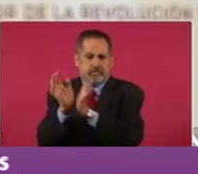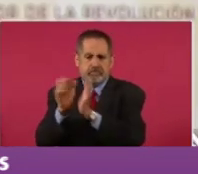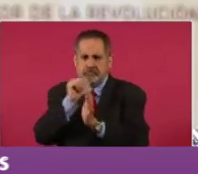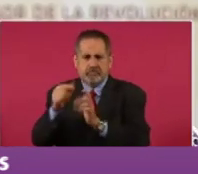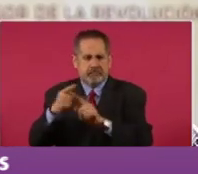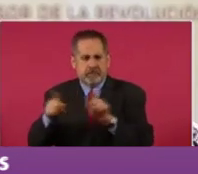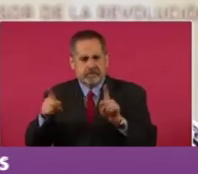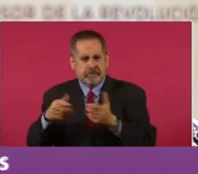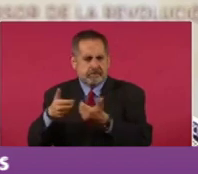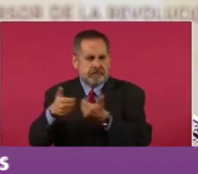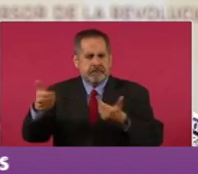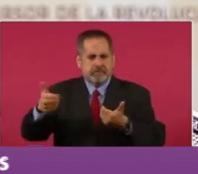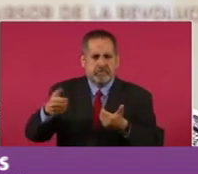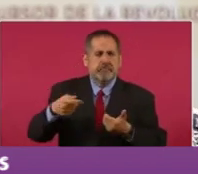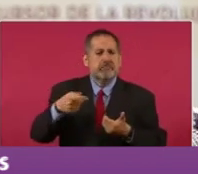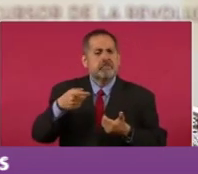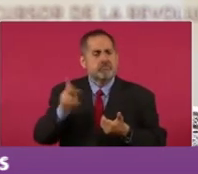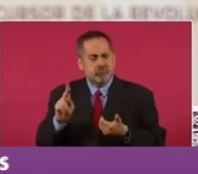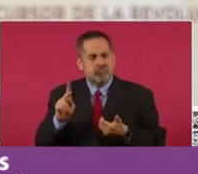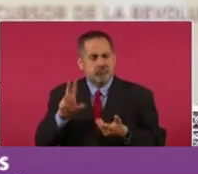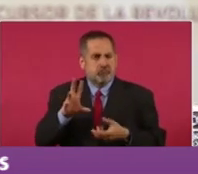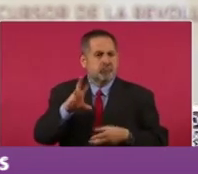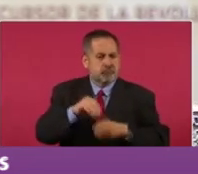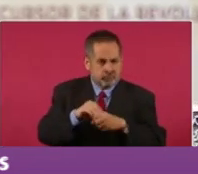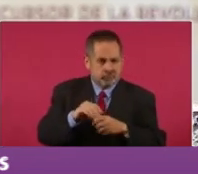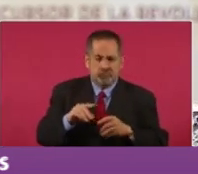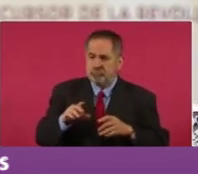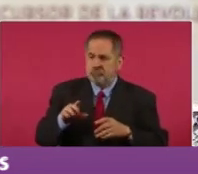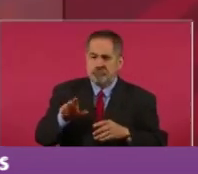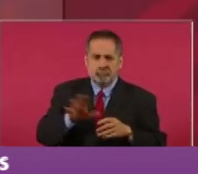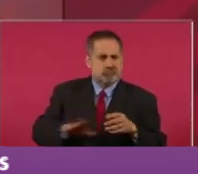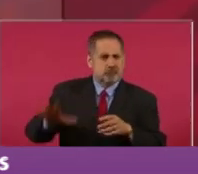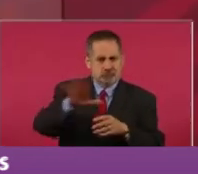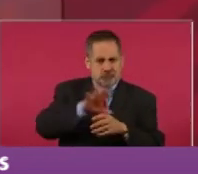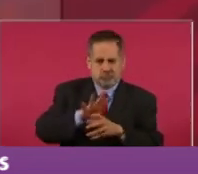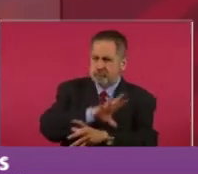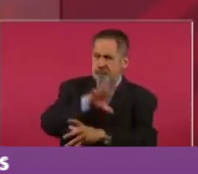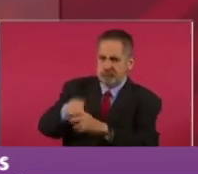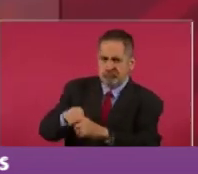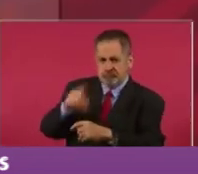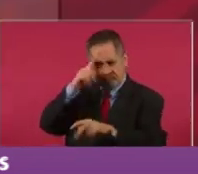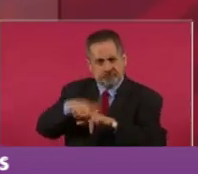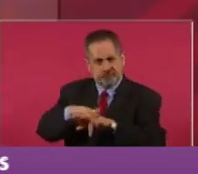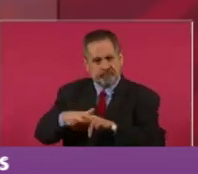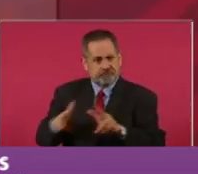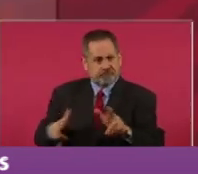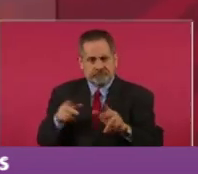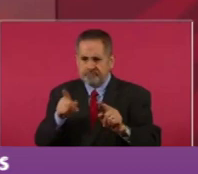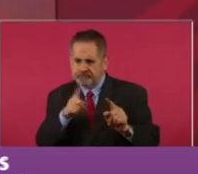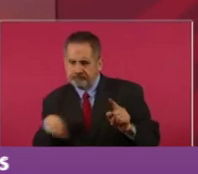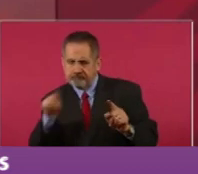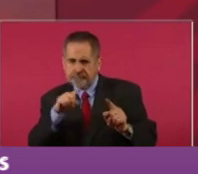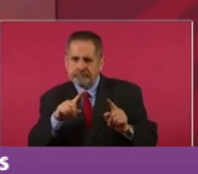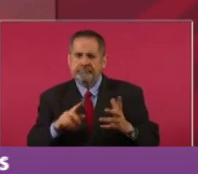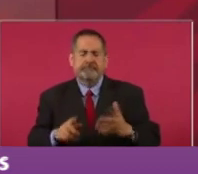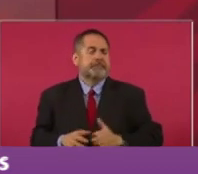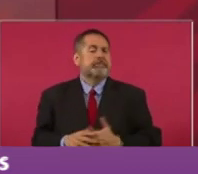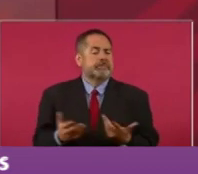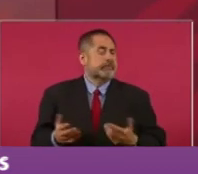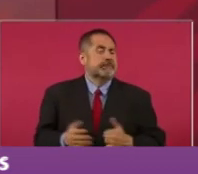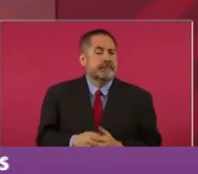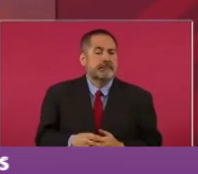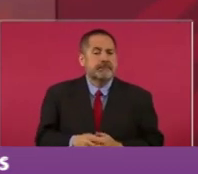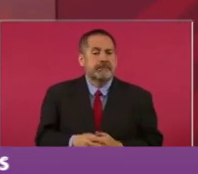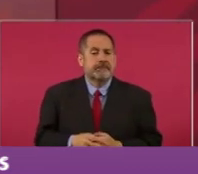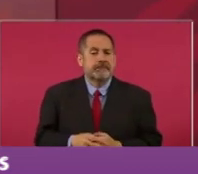el Palacio Nacional, el mandatario explicó que el objetivo de este plan de trabajo es que las unidades de salud estén en buen estado, los hospitales equipados